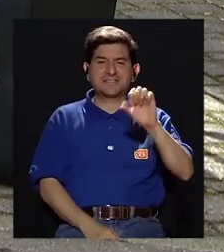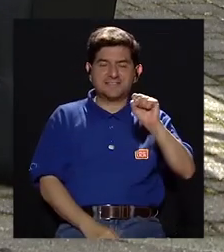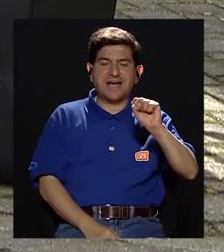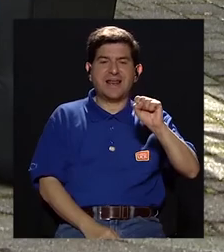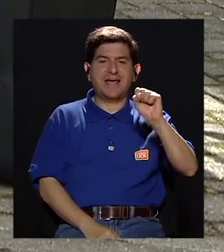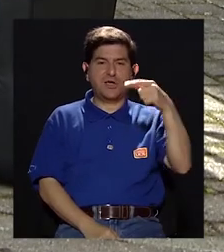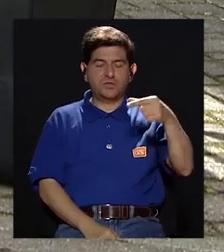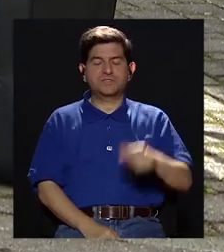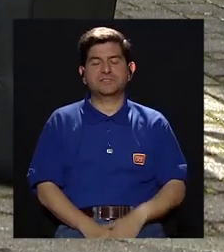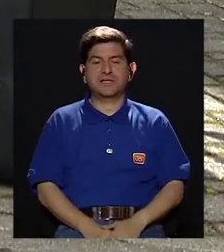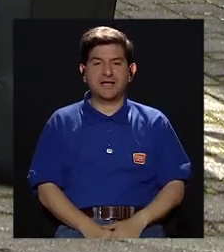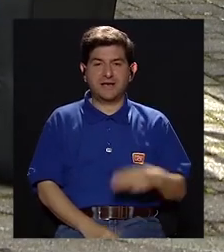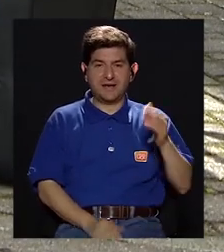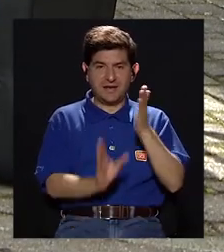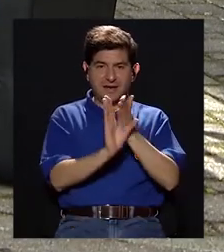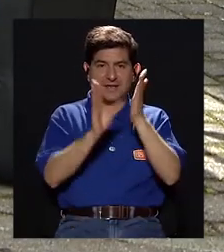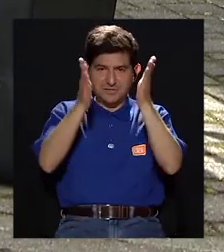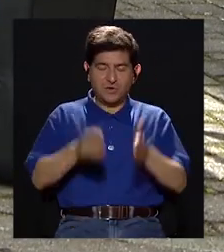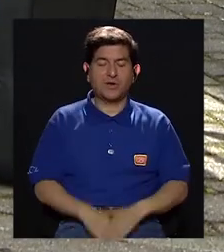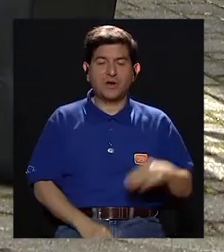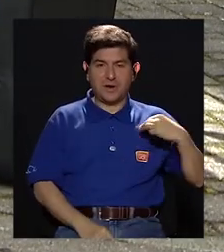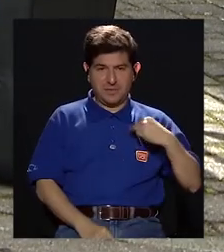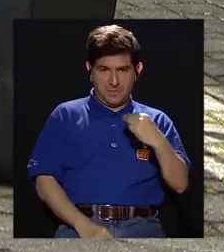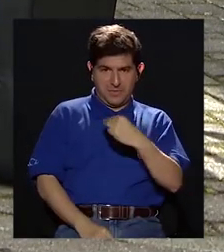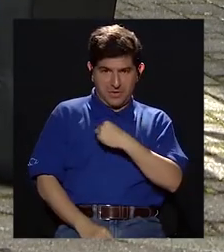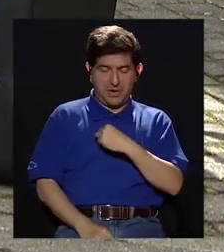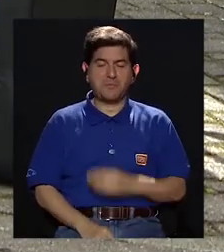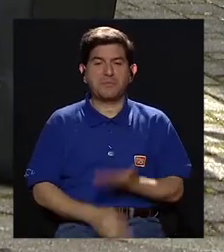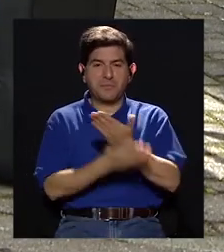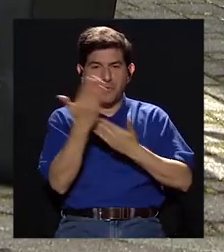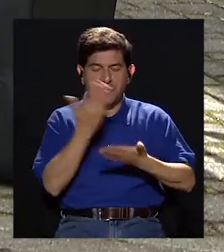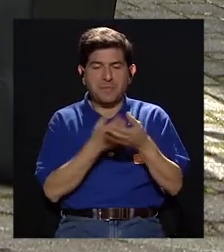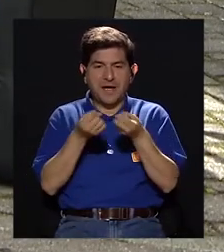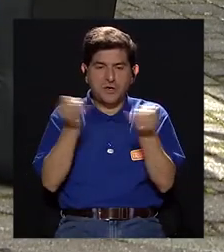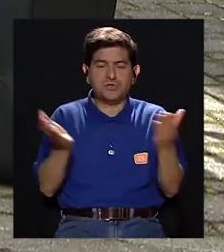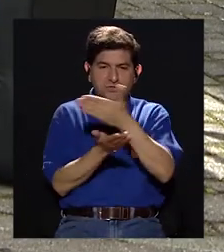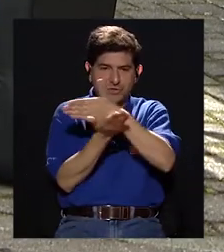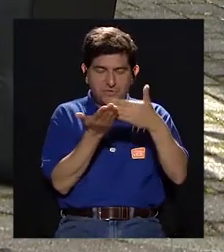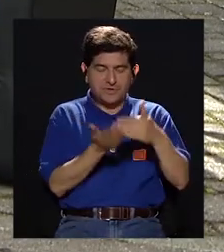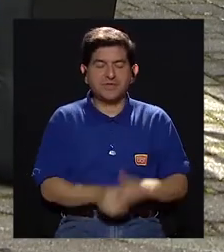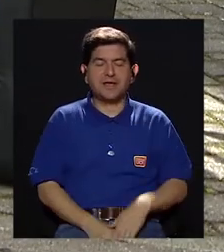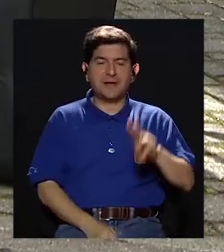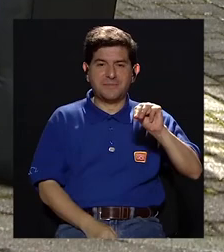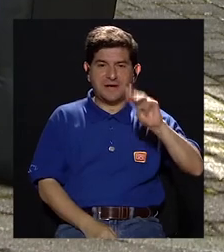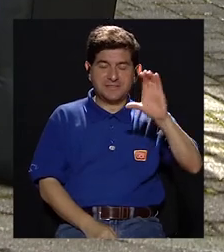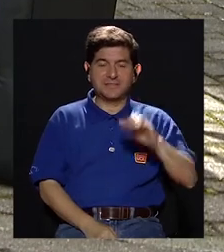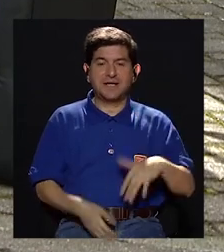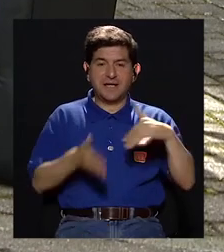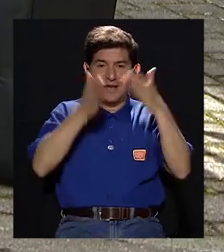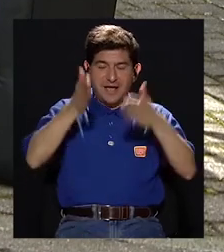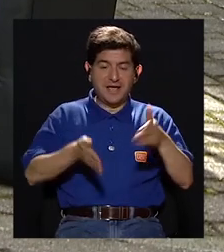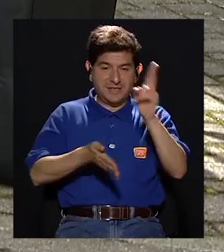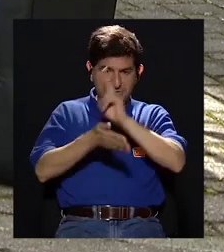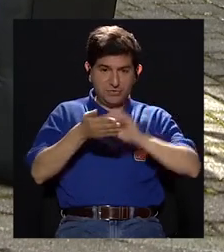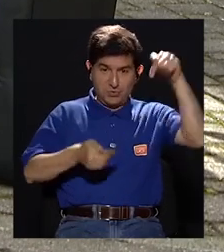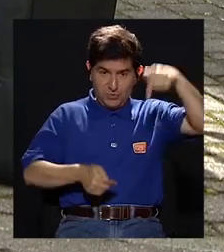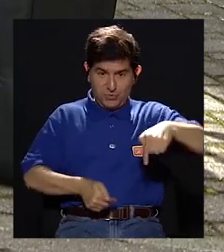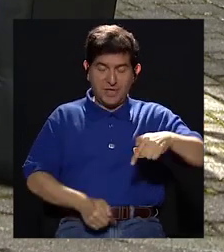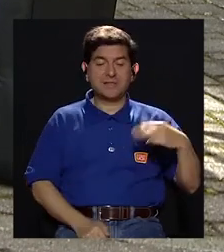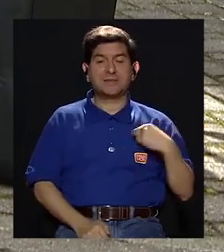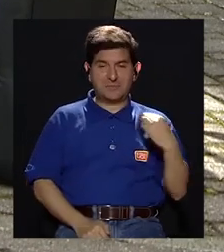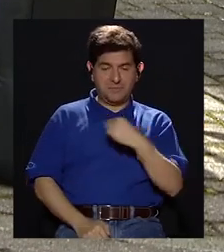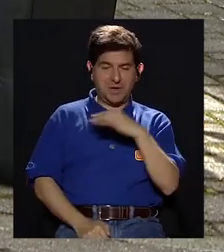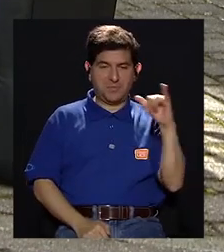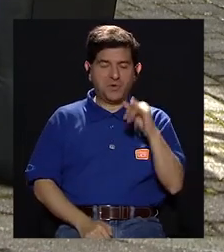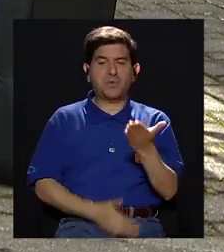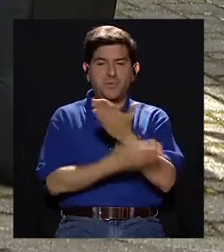Saraí González, psicóloga y miembro de Manos Sin Fronteras. Y Marcela Carvajal, estudiante de nuestra universidad y que